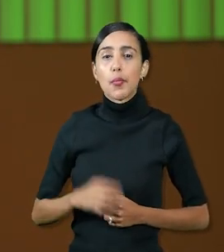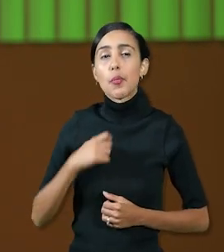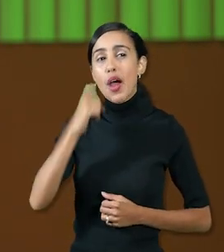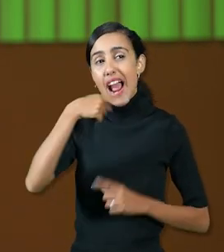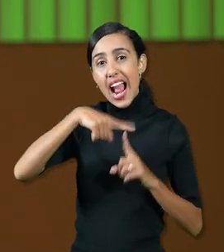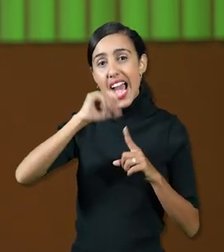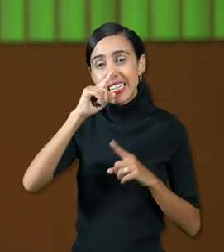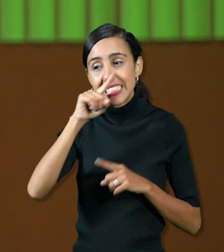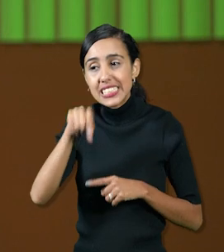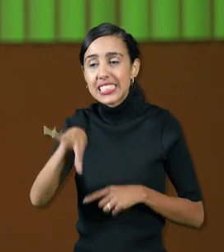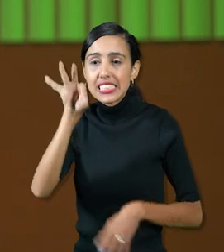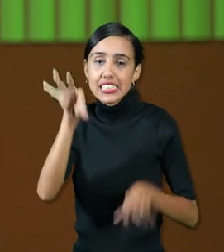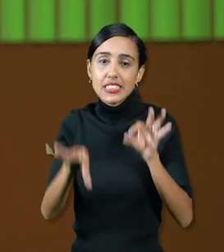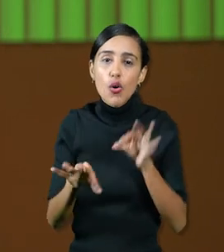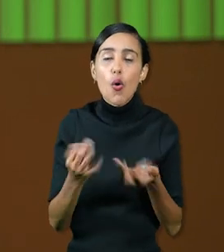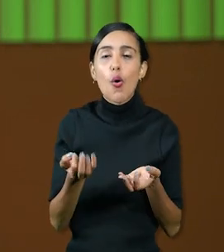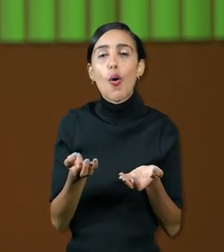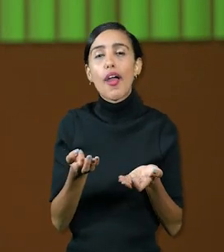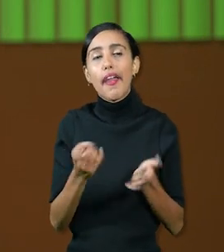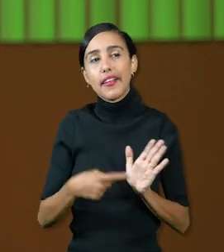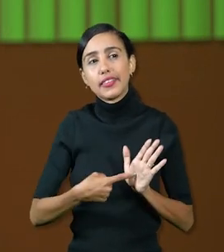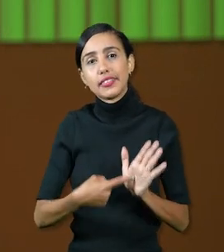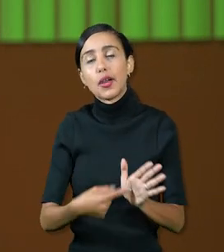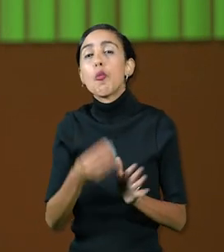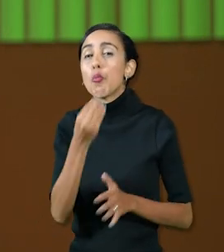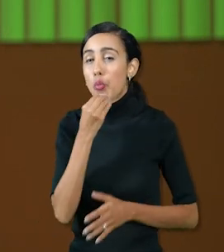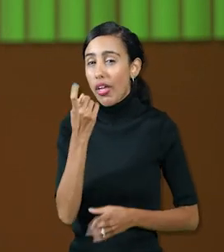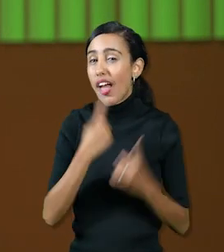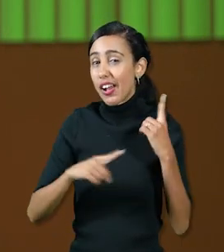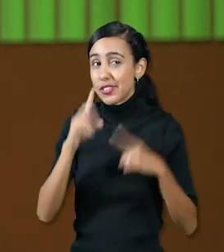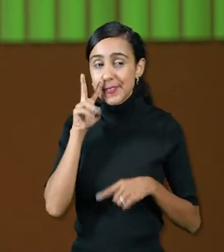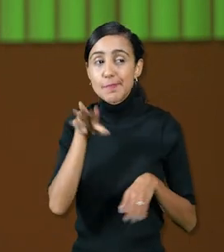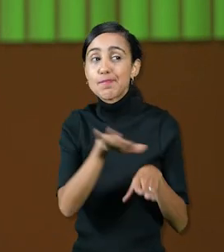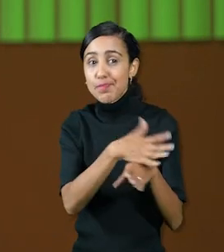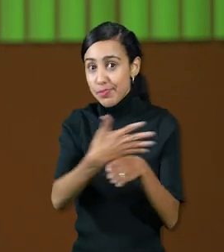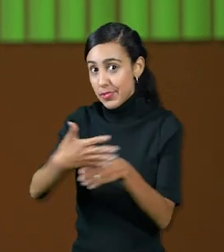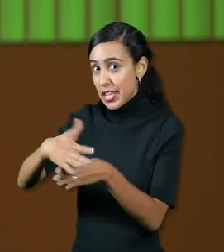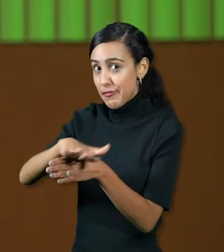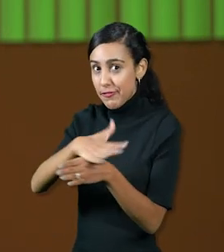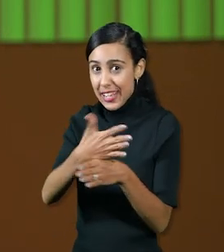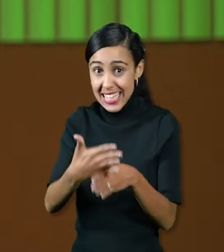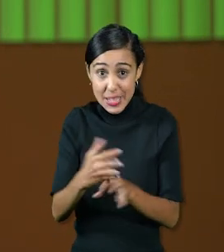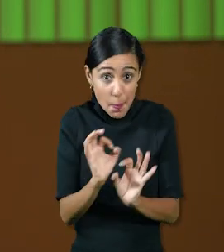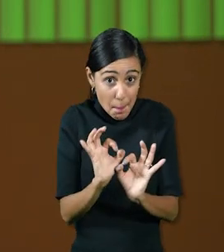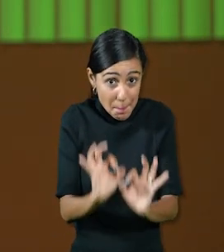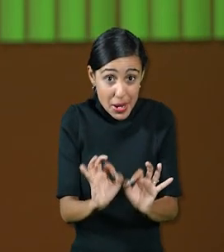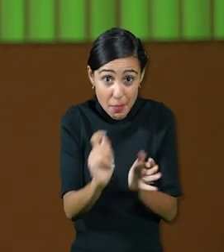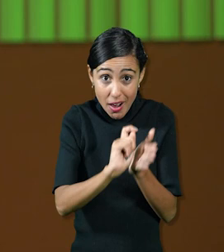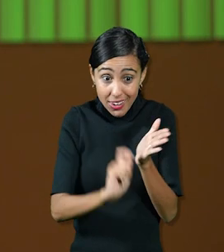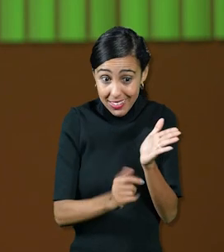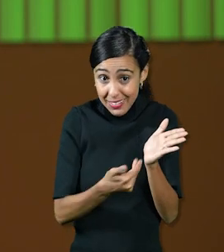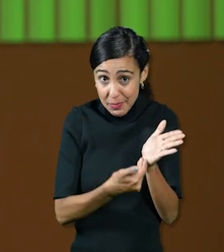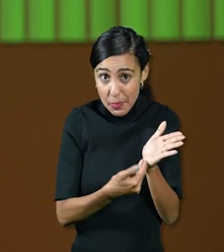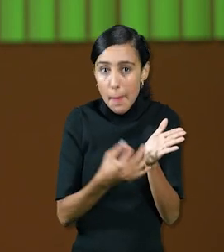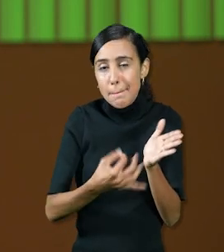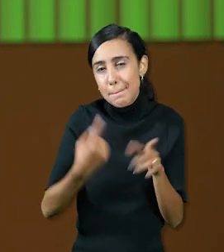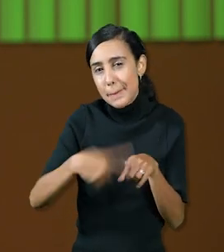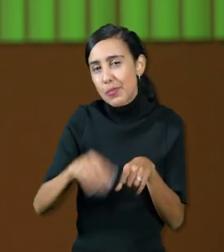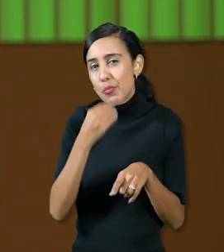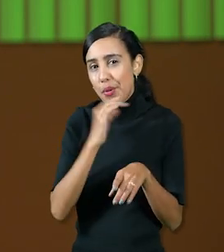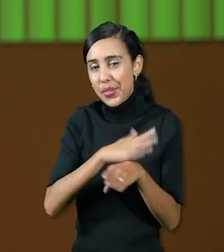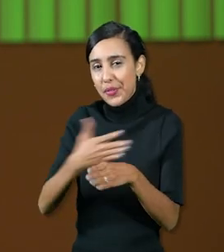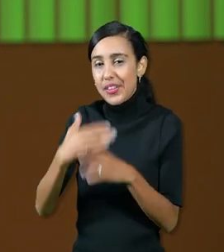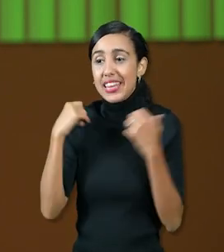la puesta en escena que uno elija, puede ser algo que haga una diferencia sobre un mismo material escrito, ¿no? La dirección se